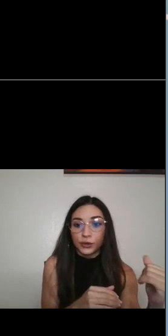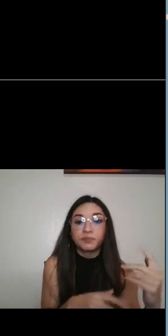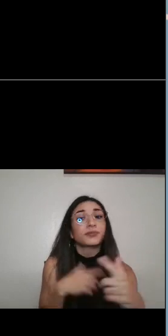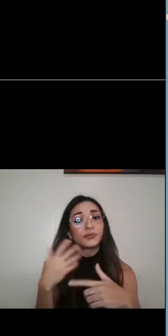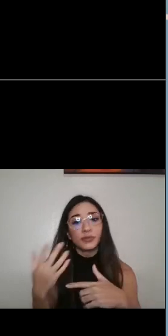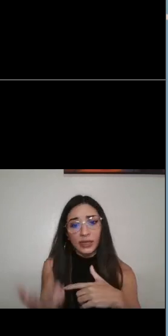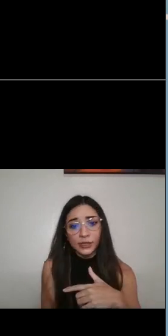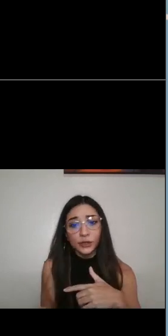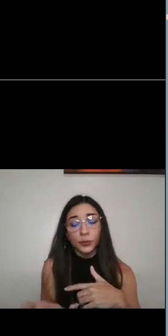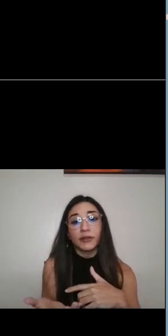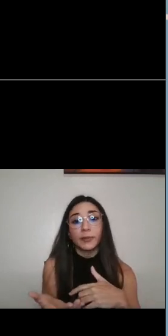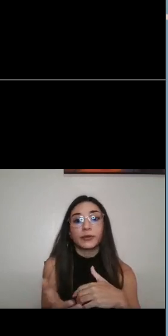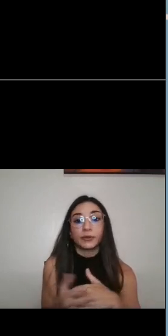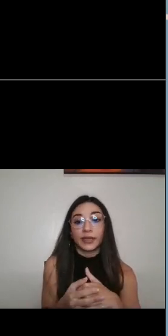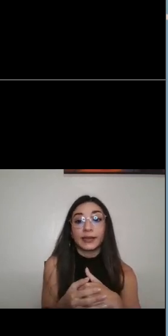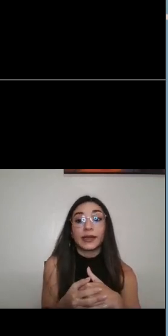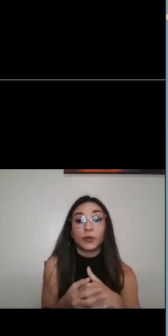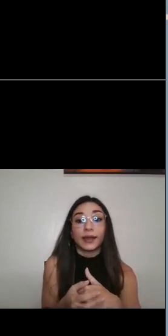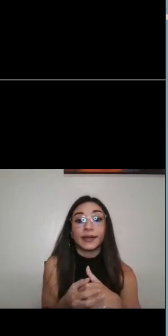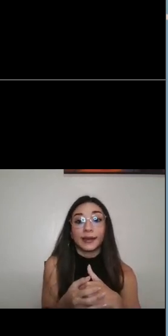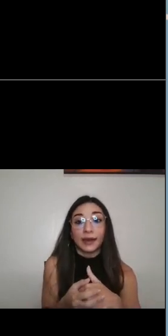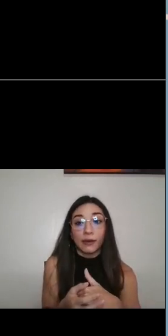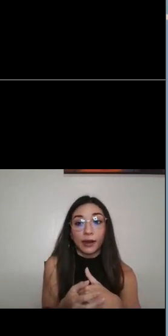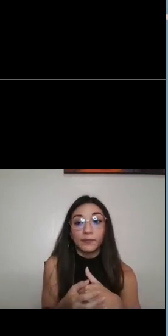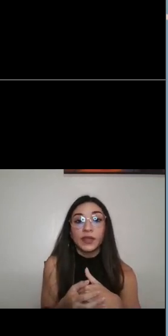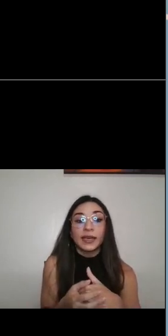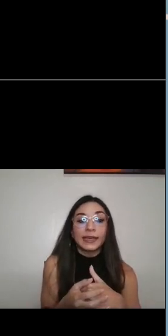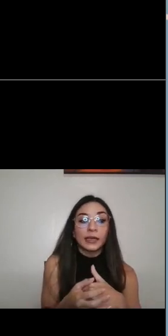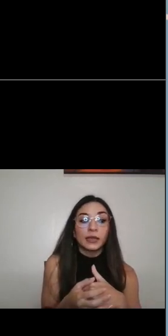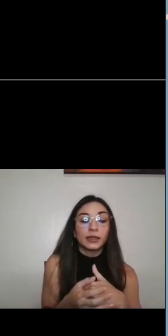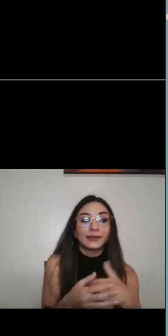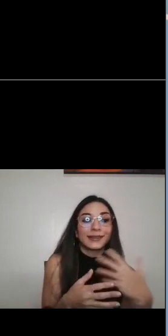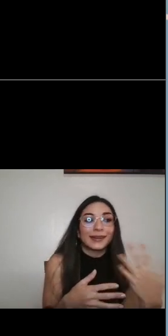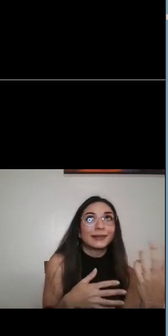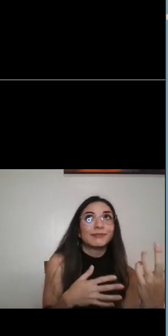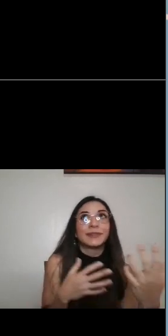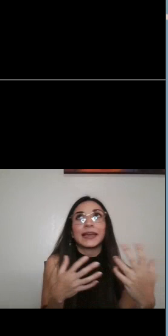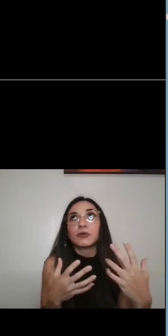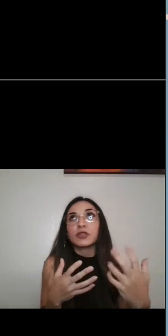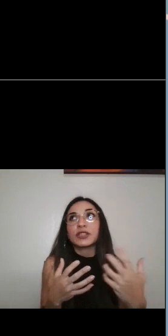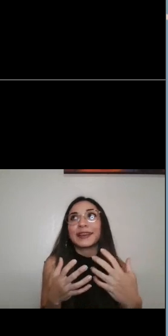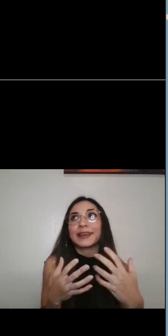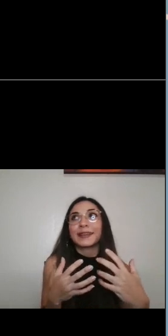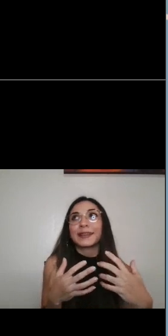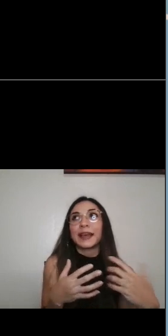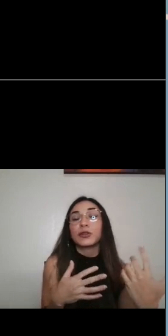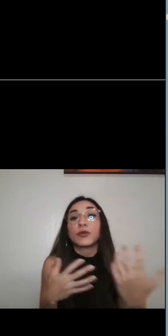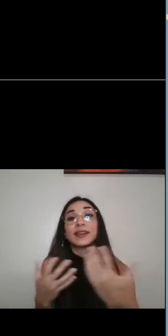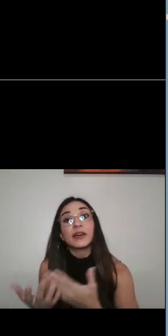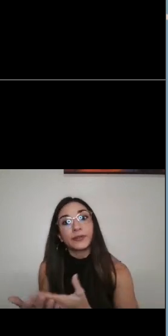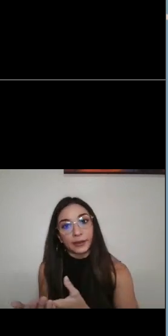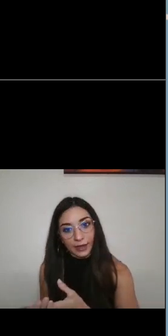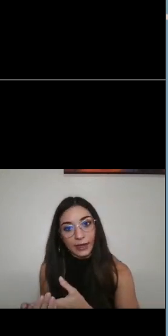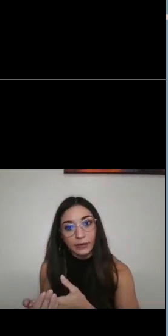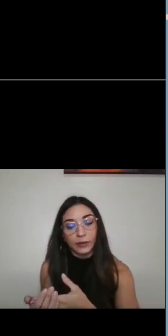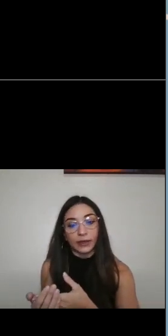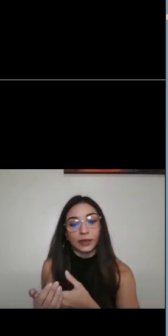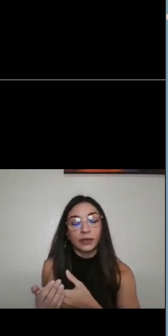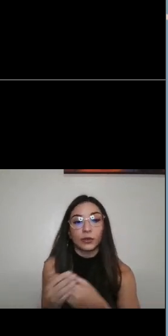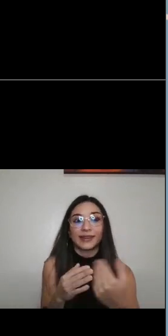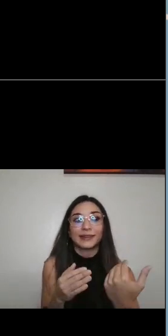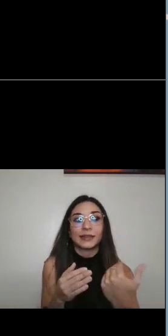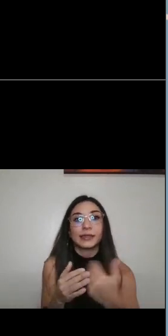a la audición, esto puede repercutir en el lenguaje y en el habla. Y digamos, qué tanto vaya a afectar,